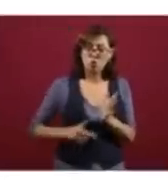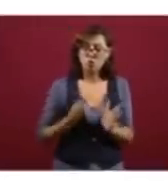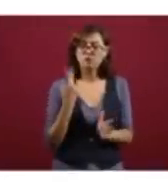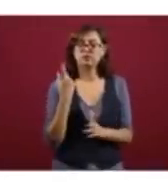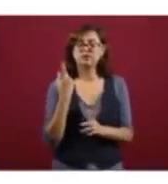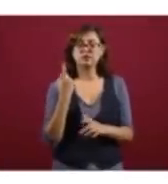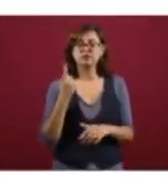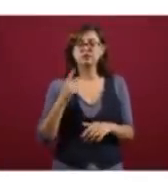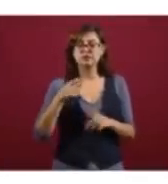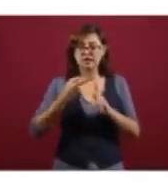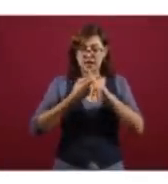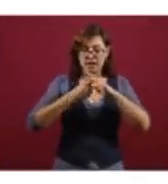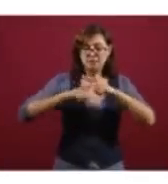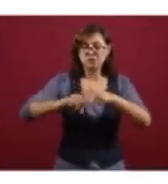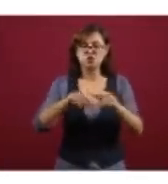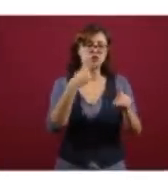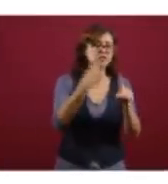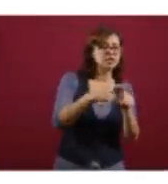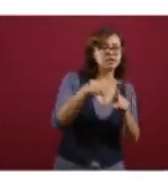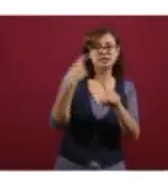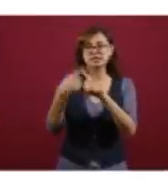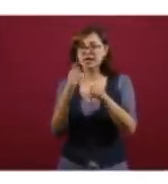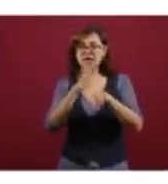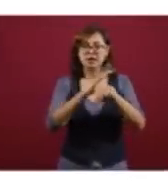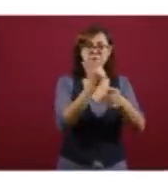quién es quién en los precios de las gasolinas.